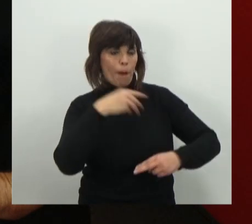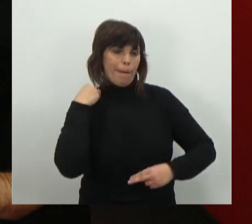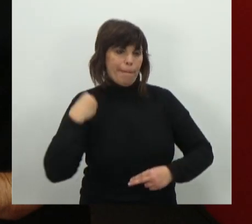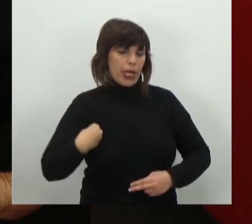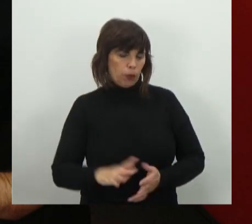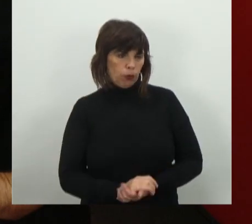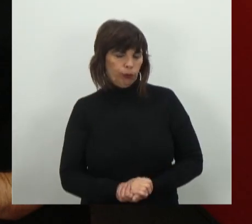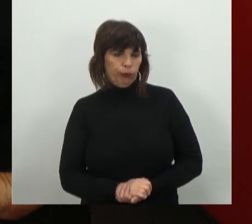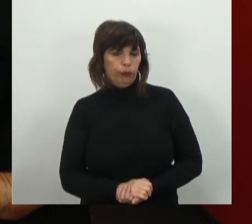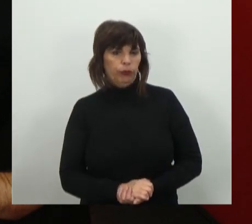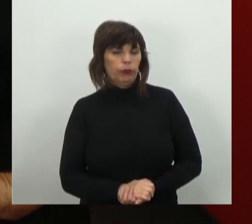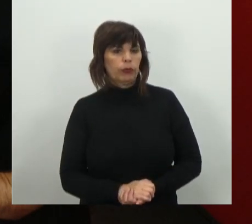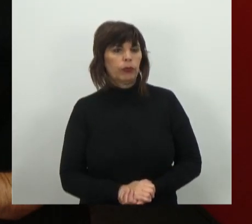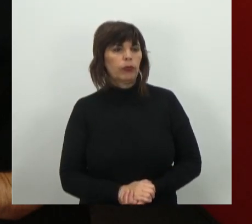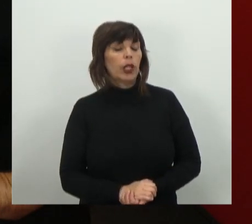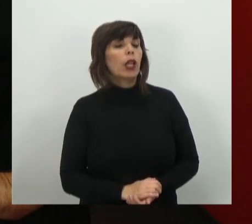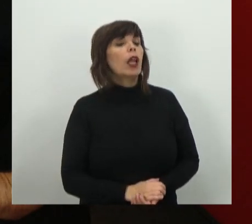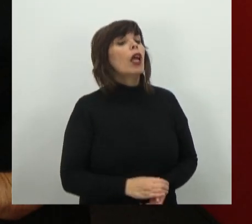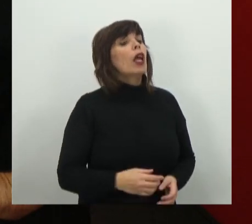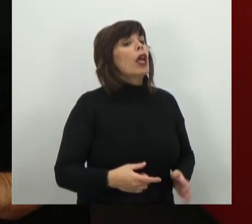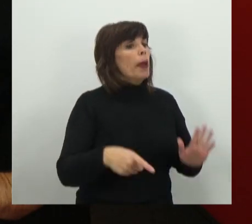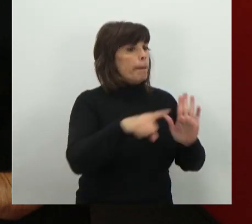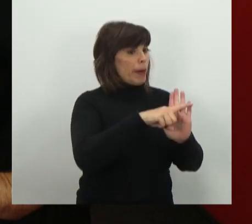¿Quién de nosotros ha cumplido este mandamiento?